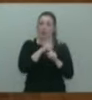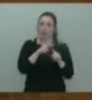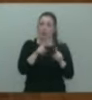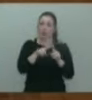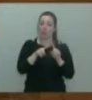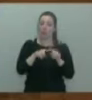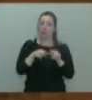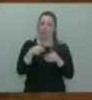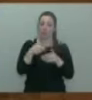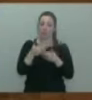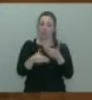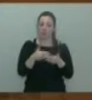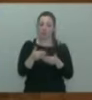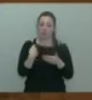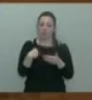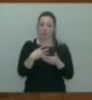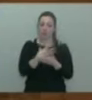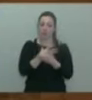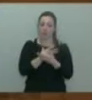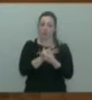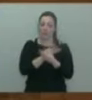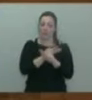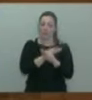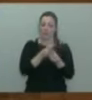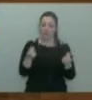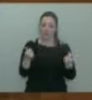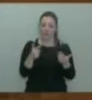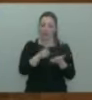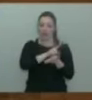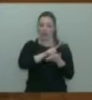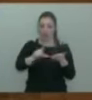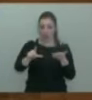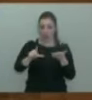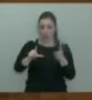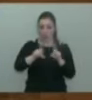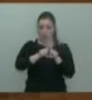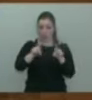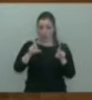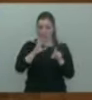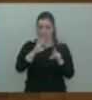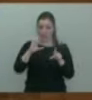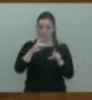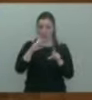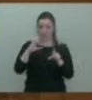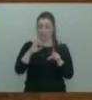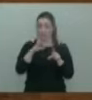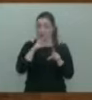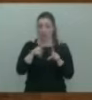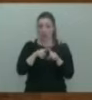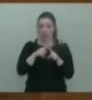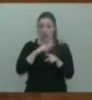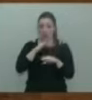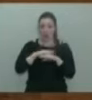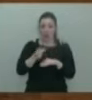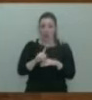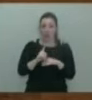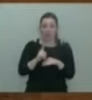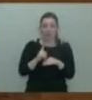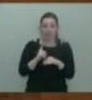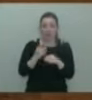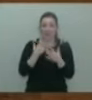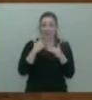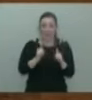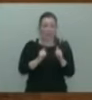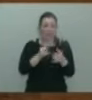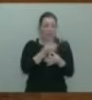a la disolución y a la liquidación de esta sociedad que ya digo que no cumple ninguna función ni de eficacia,